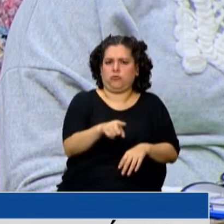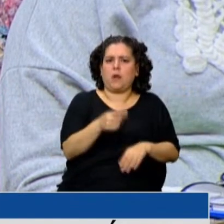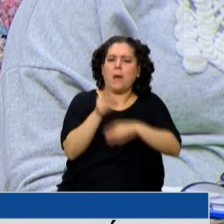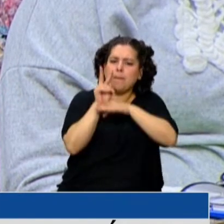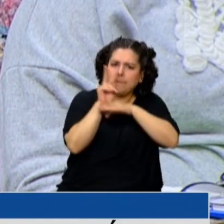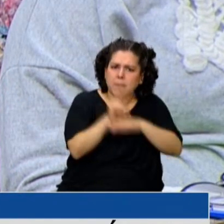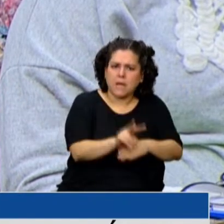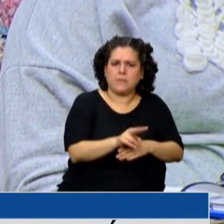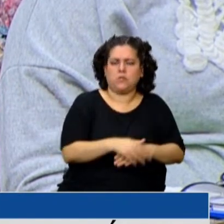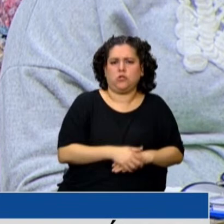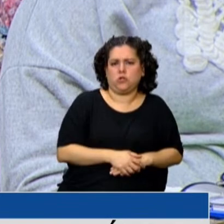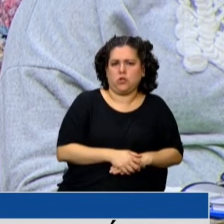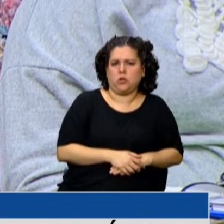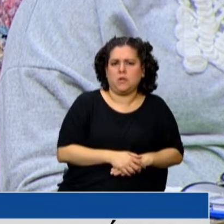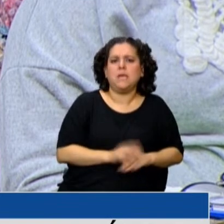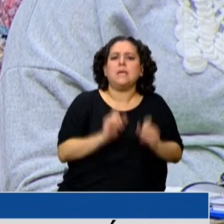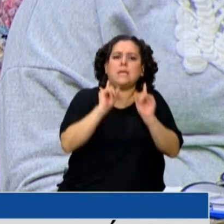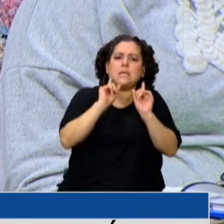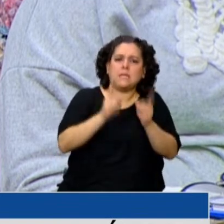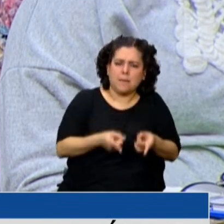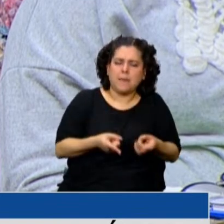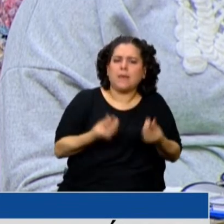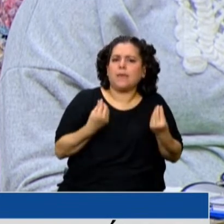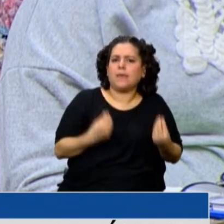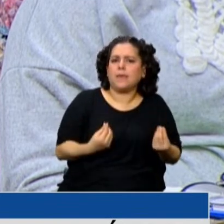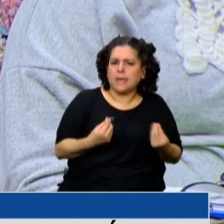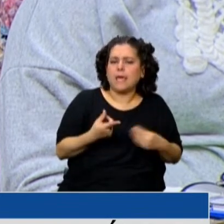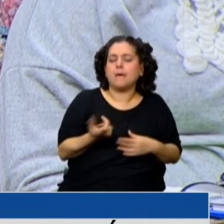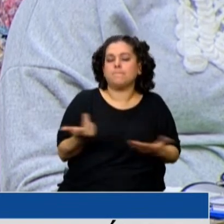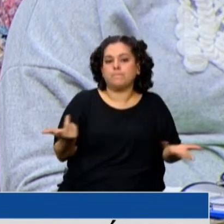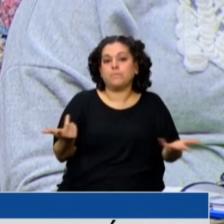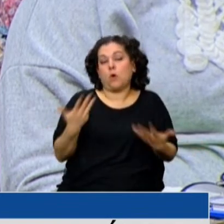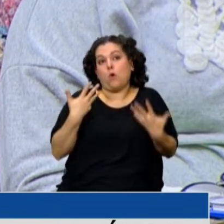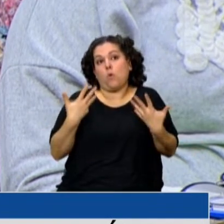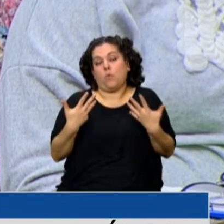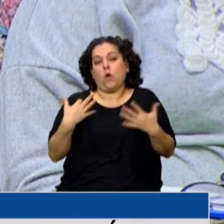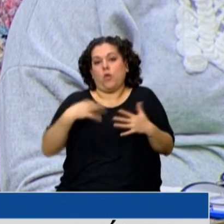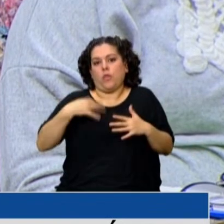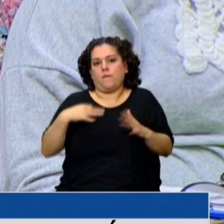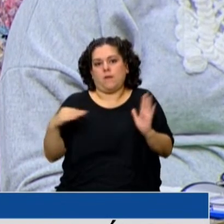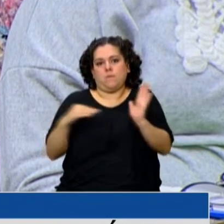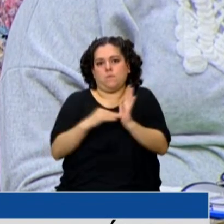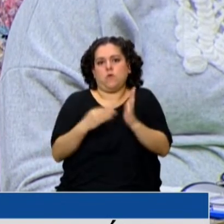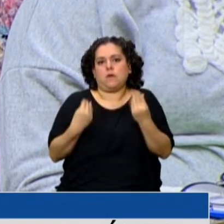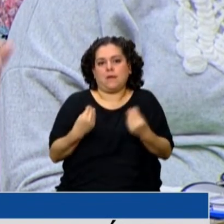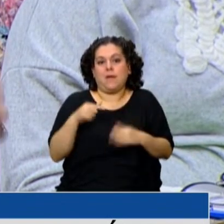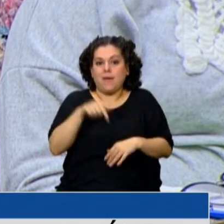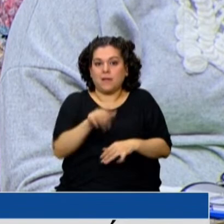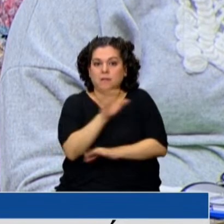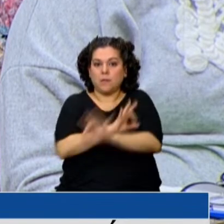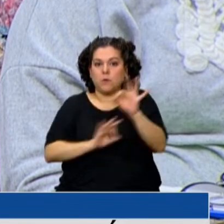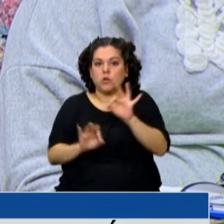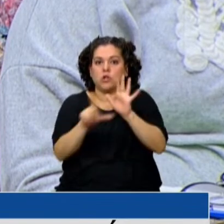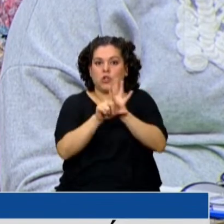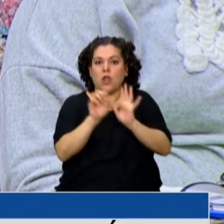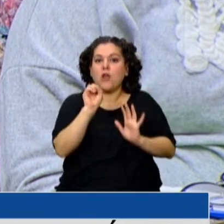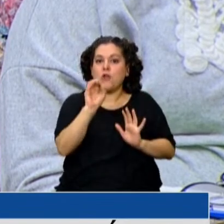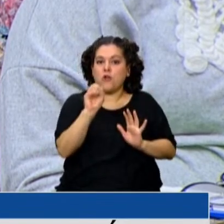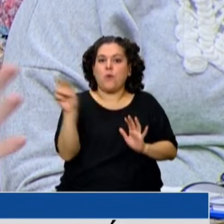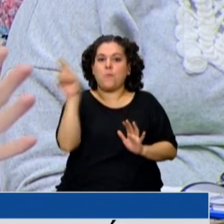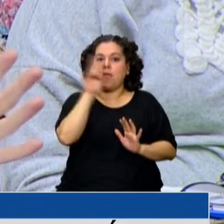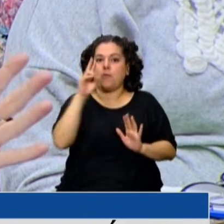prevención, y que no podemos también obviar que este proyecto tiene el nombre de una